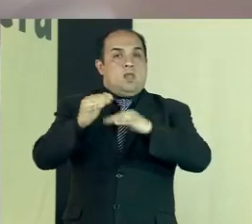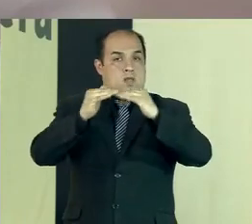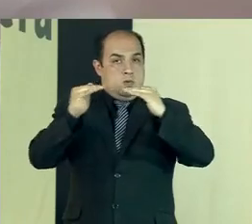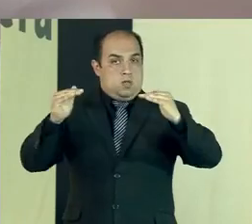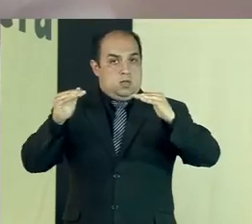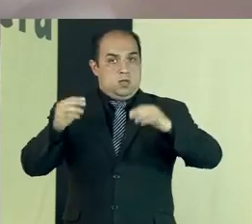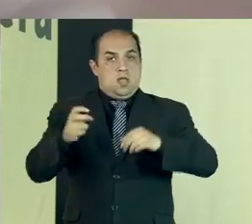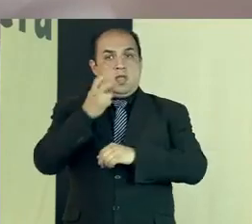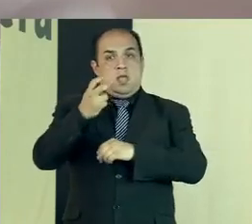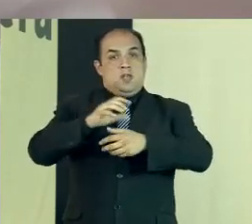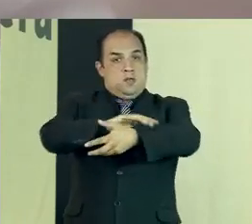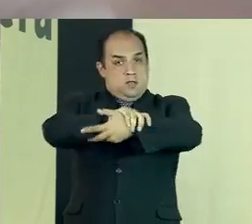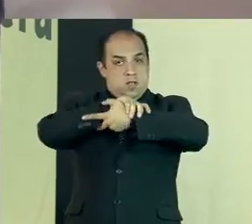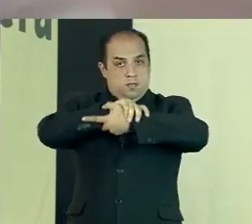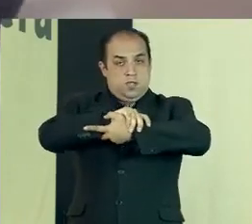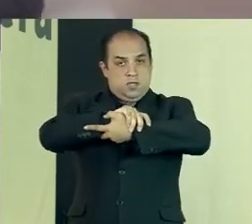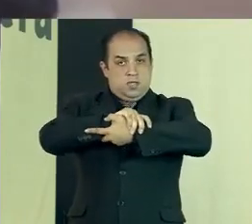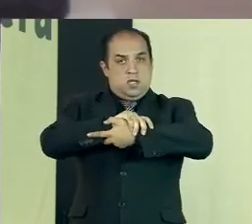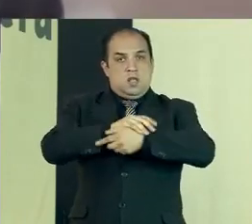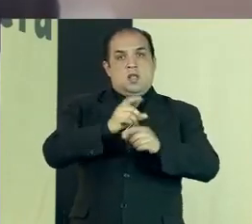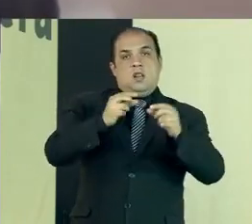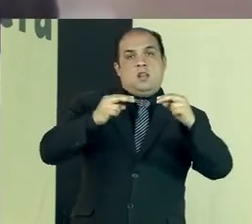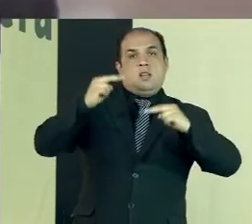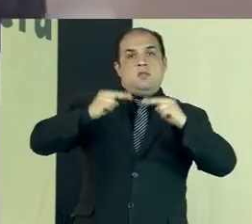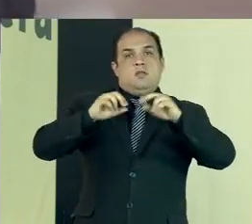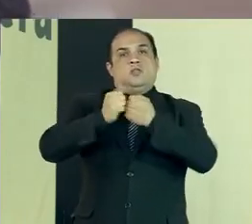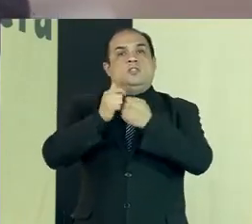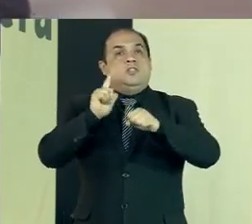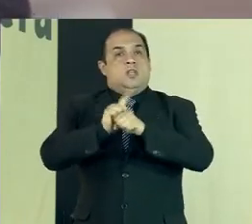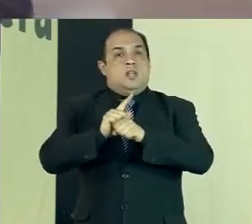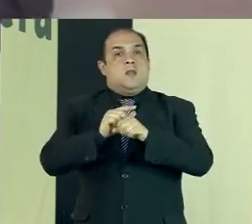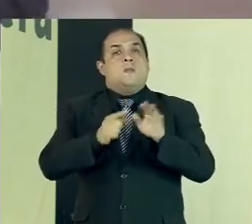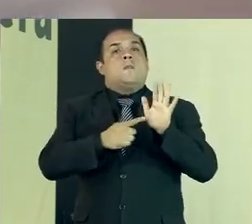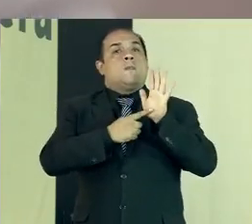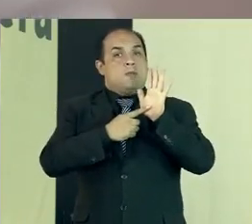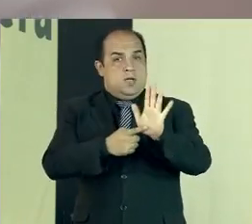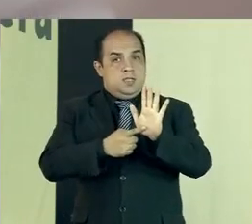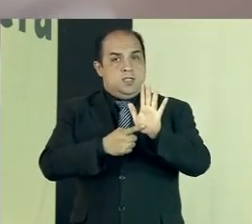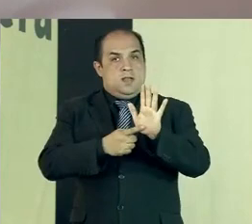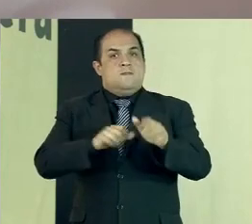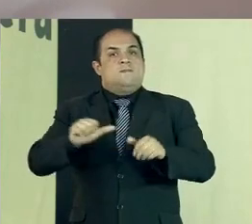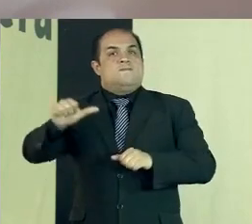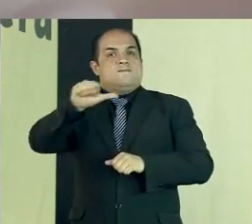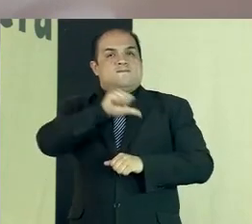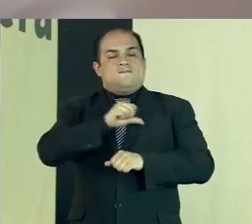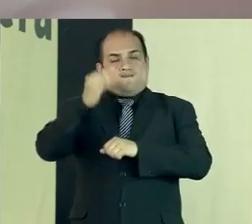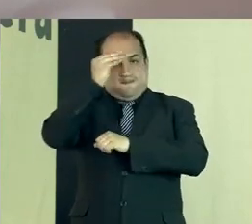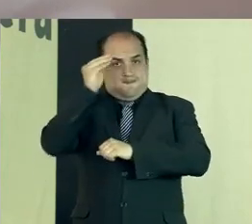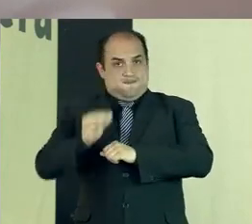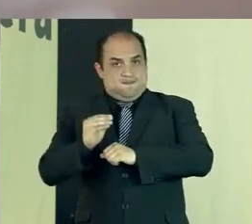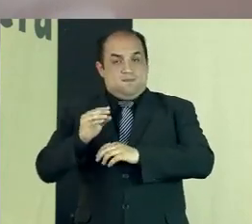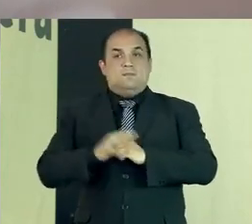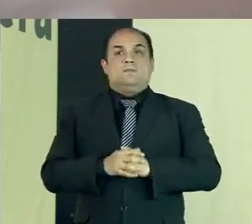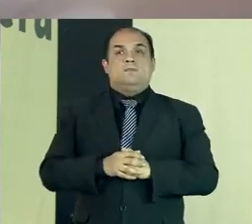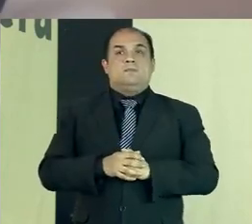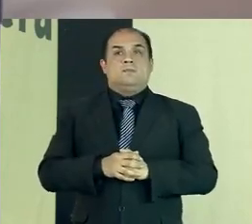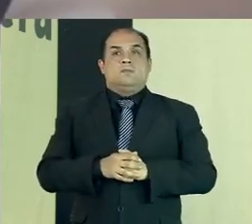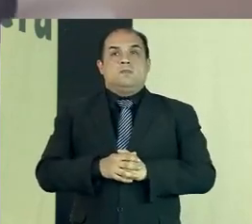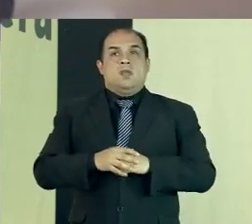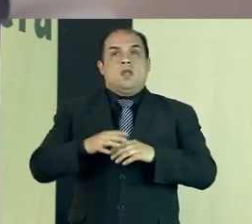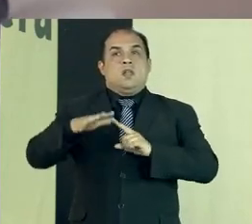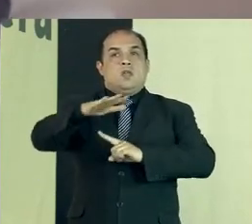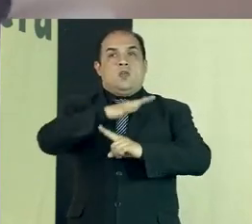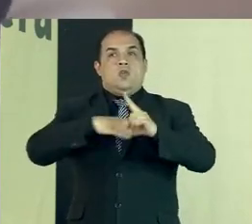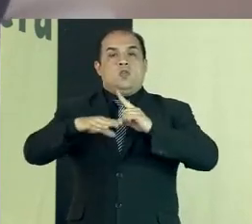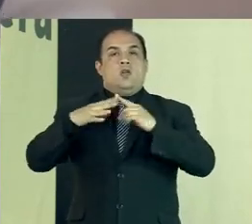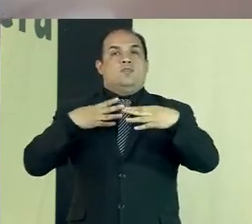es donde la solidaridad entre clases sociales nos muestra el egoísmo atroz que en el contexto